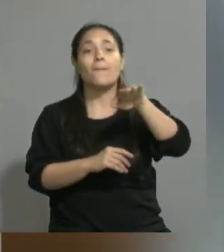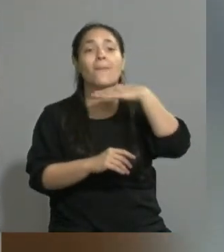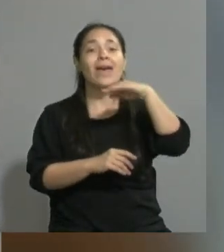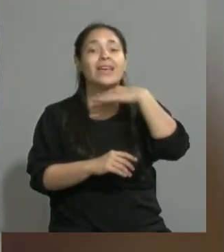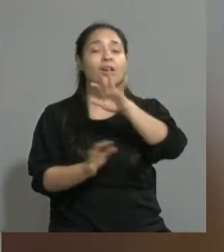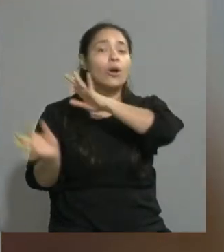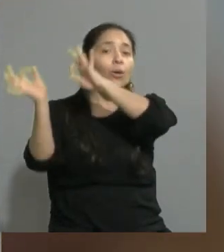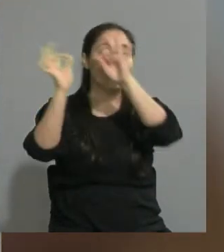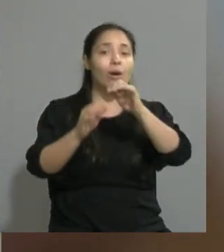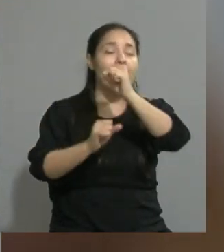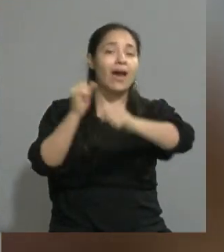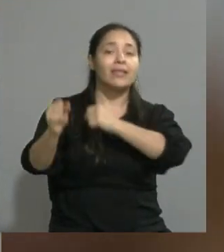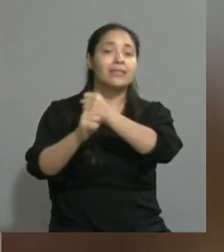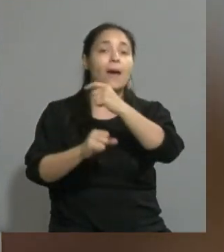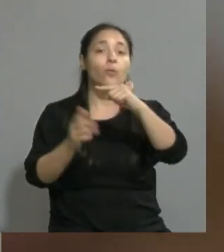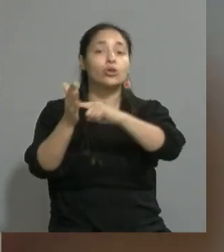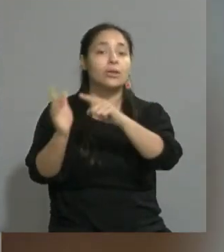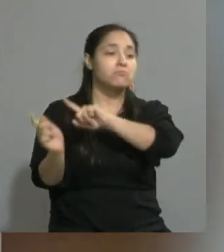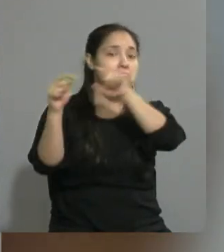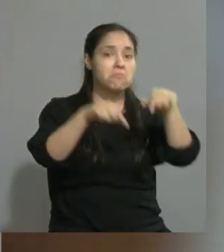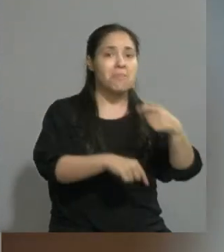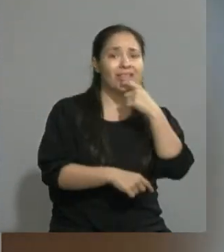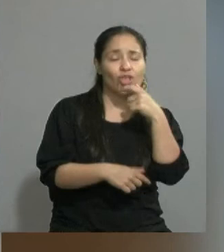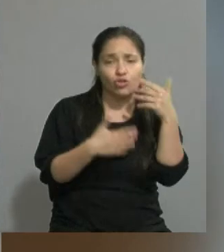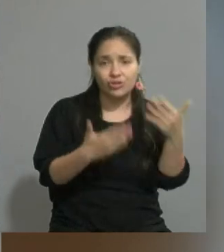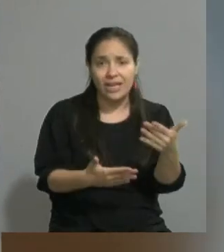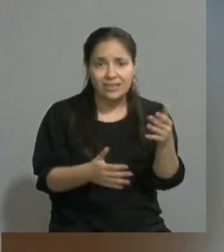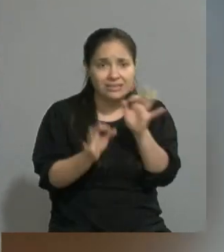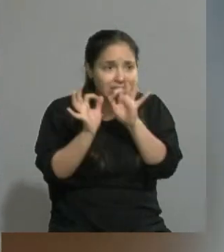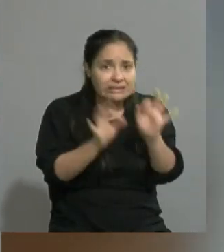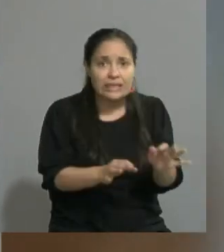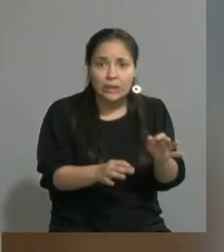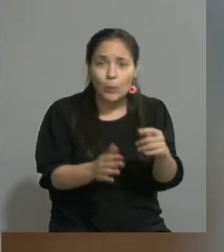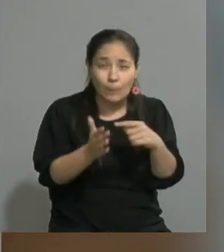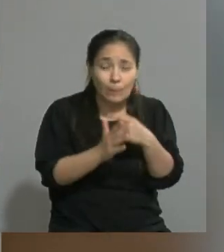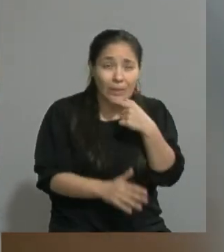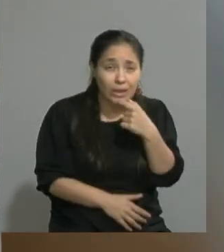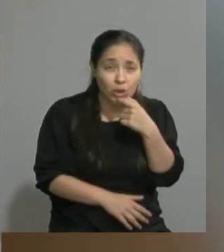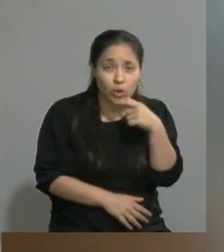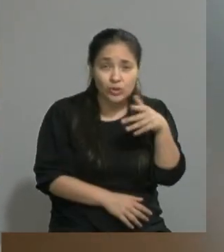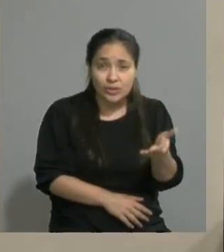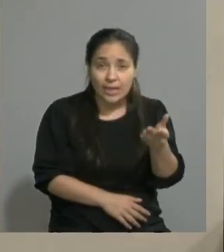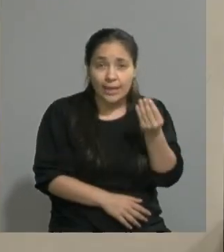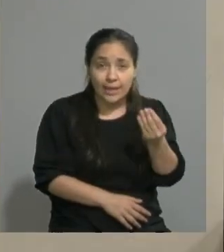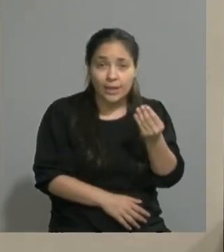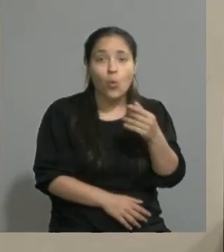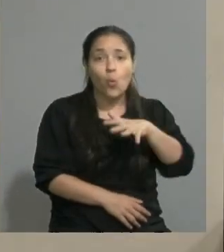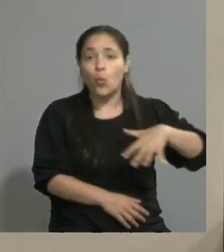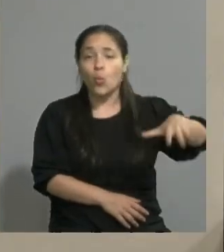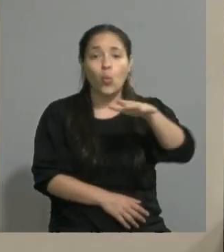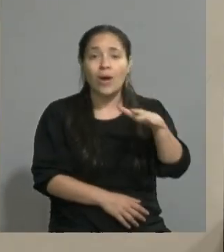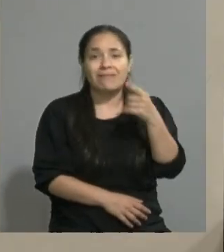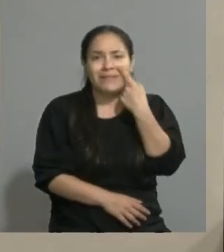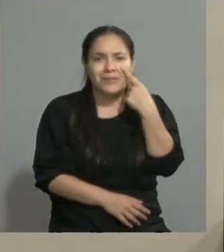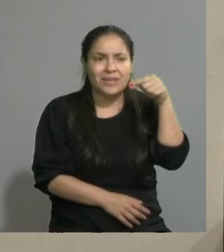hasta Bahía Blanca y de ahí a Mendoza, nada menos que a Mendoza. Es decir, si hay un lugar donde no tendría